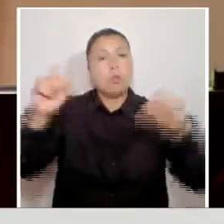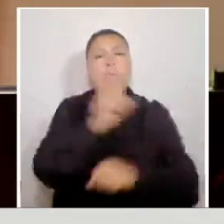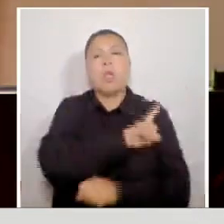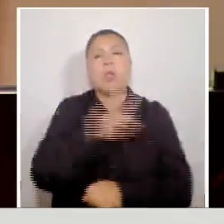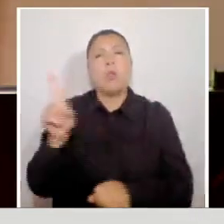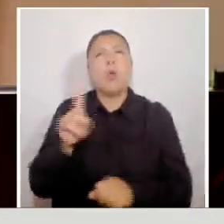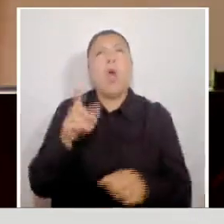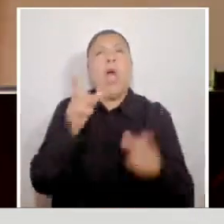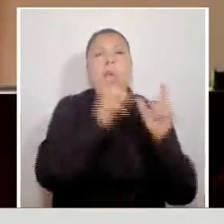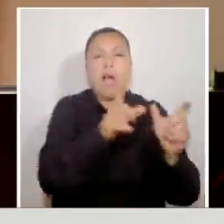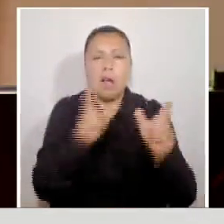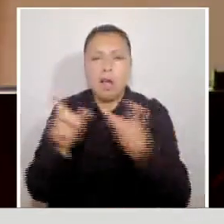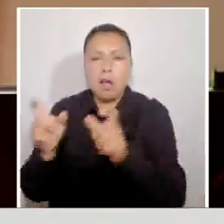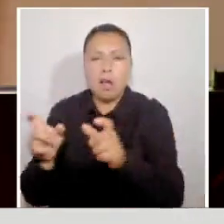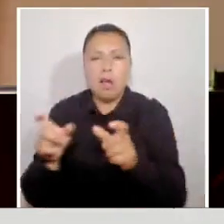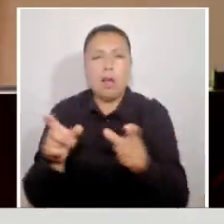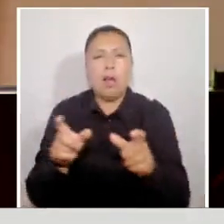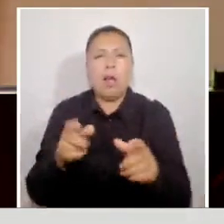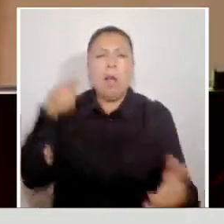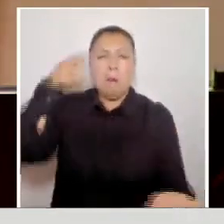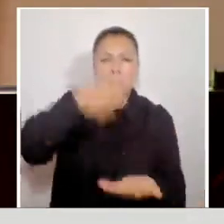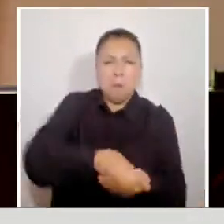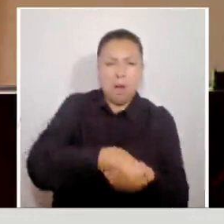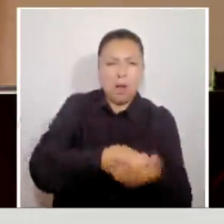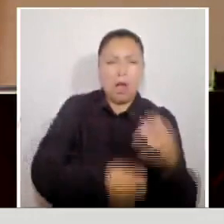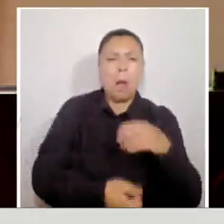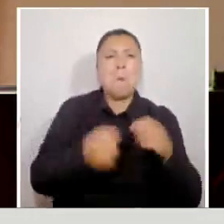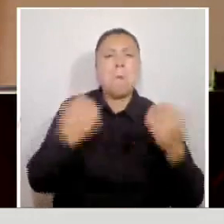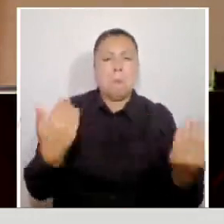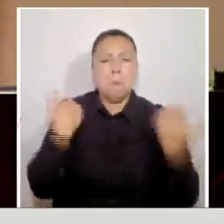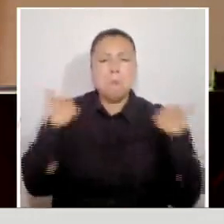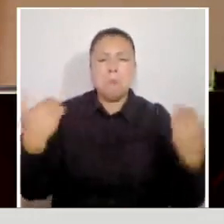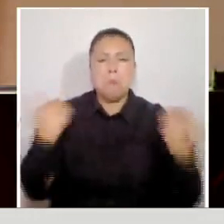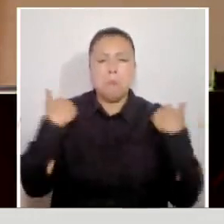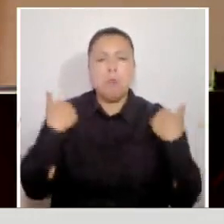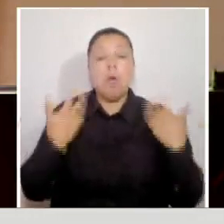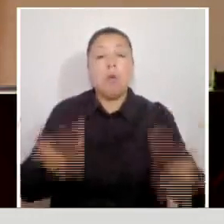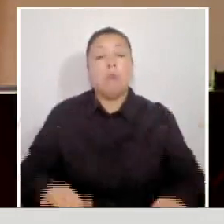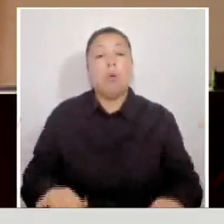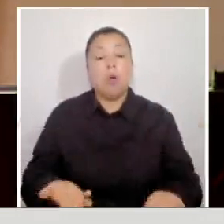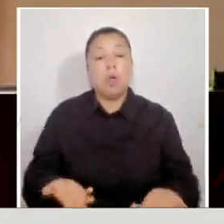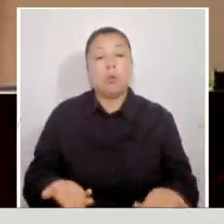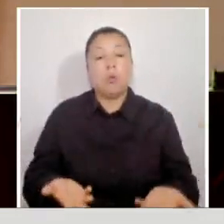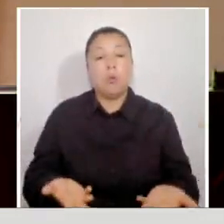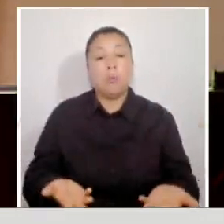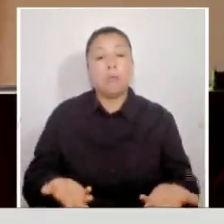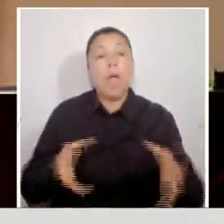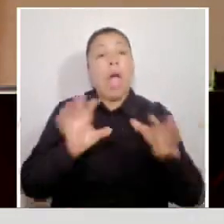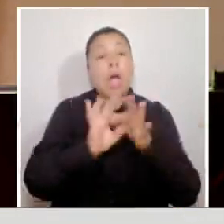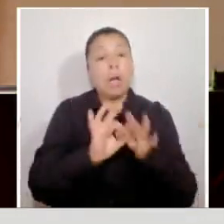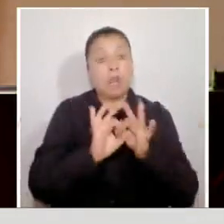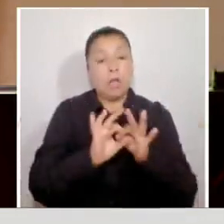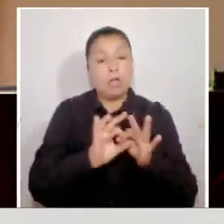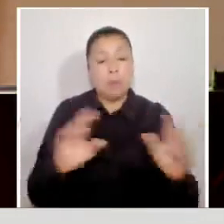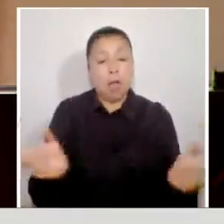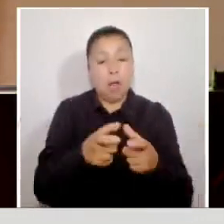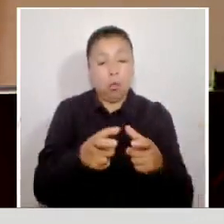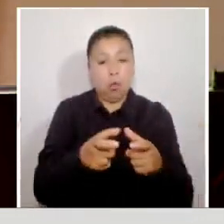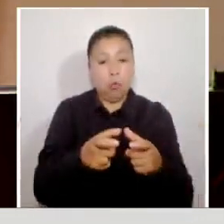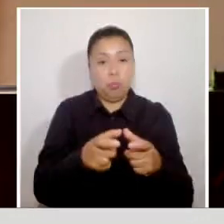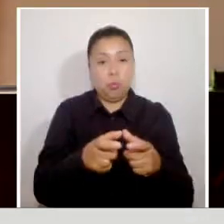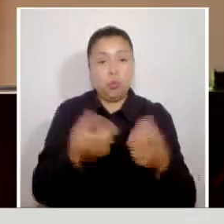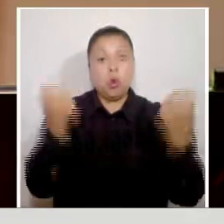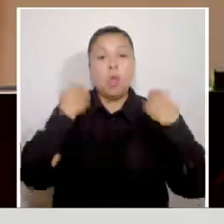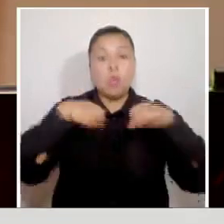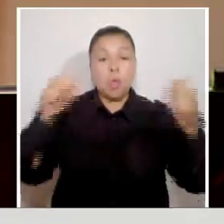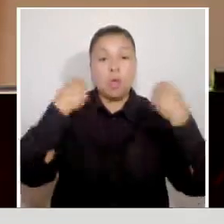restringir y por el cual hay que pagar para poder practicar es por eso que agradecemos a la comisión de deporte que